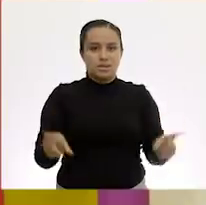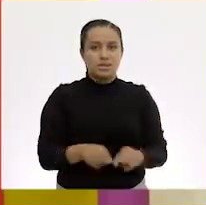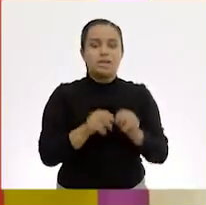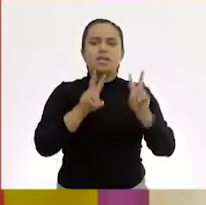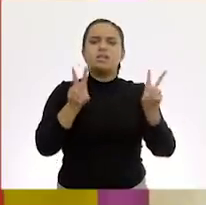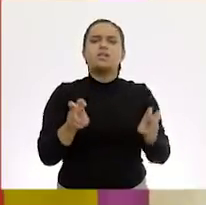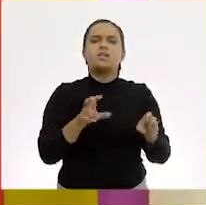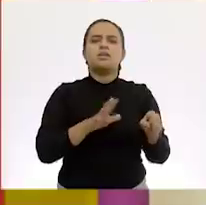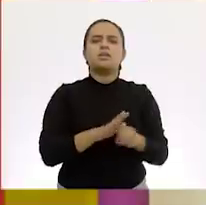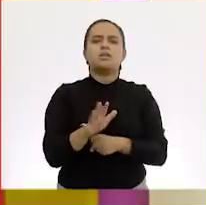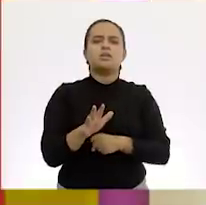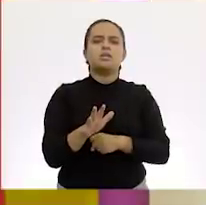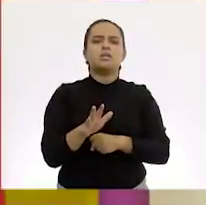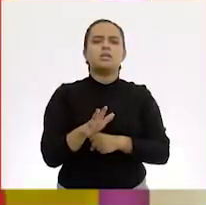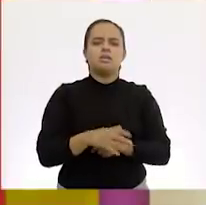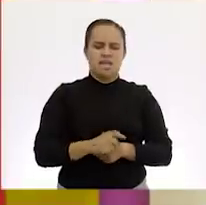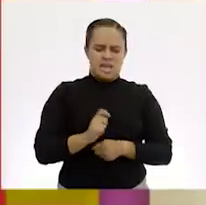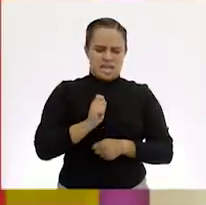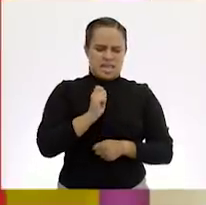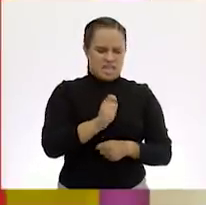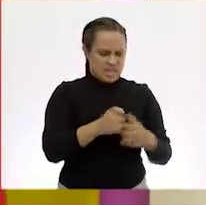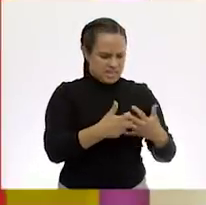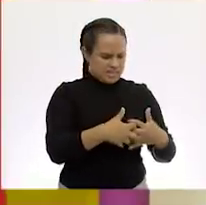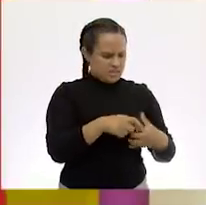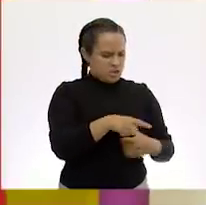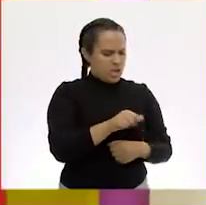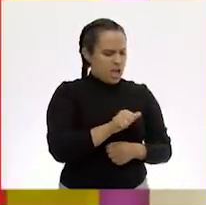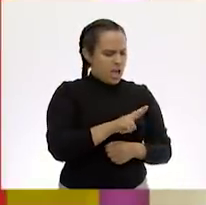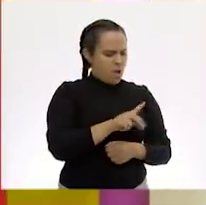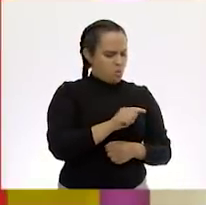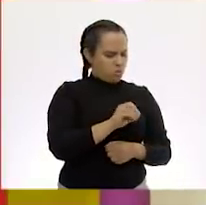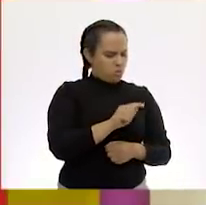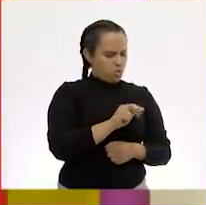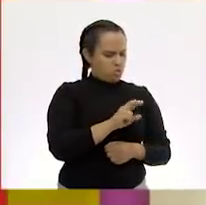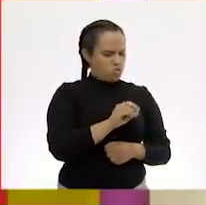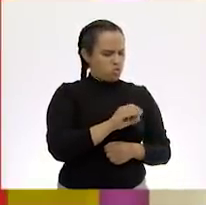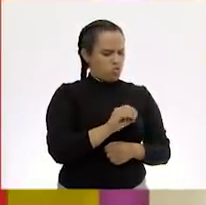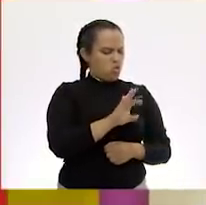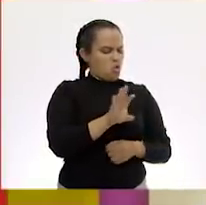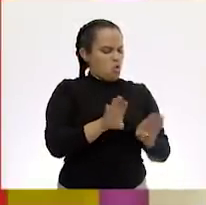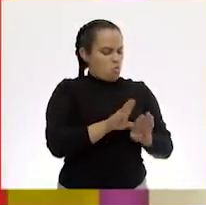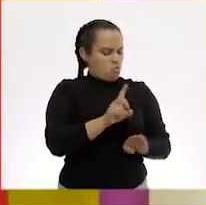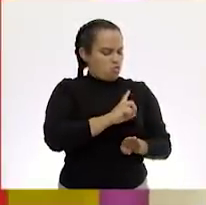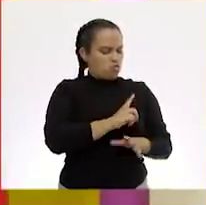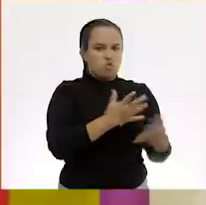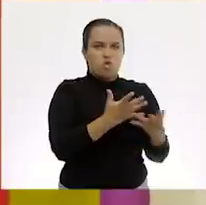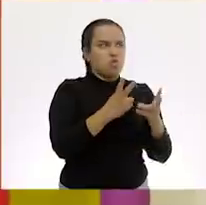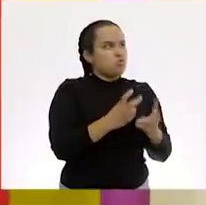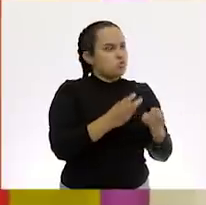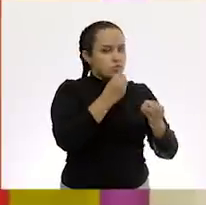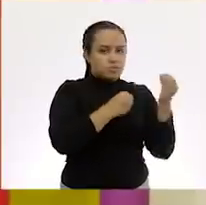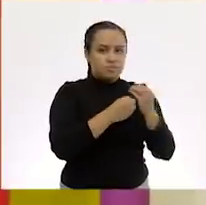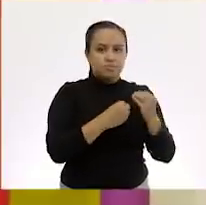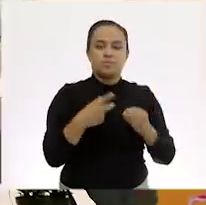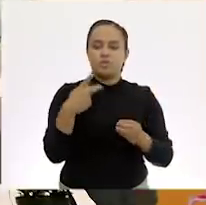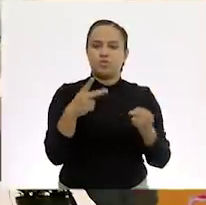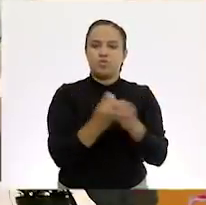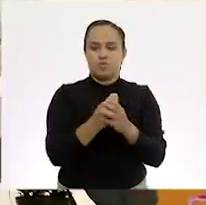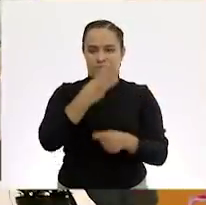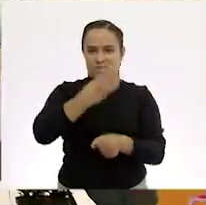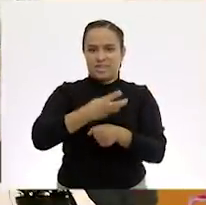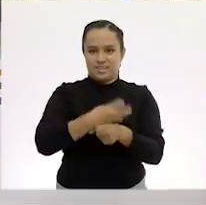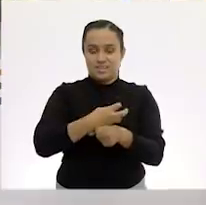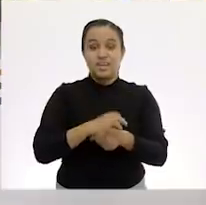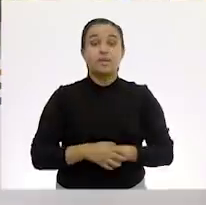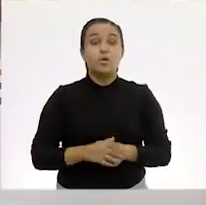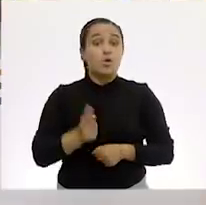tema ¿qué es un organismo autótrofo? De la asignatura de Ciencias Naturales de tercer grado.